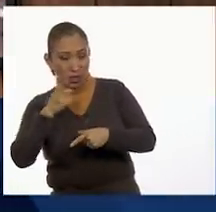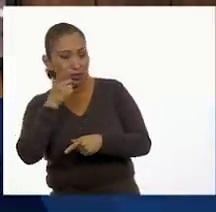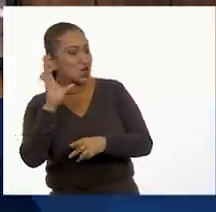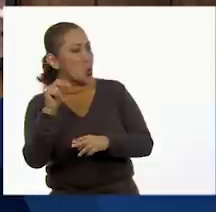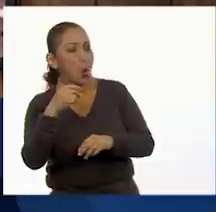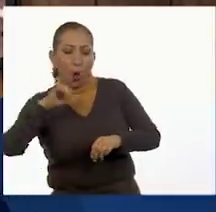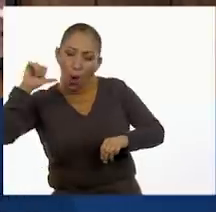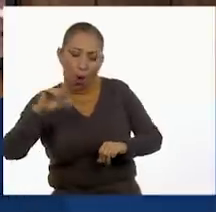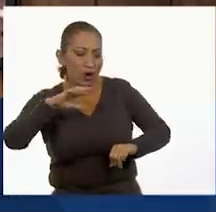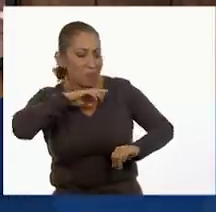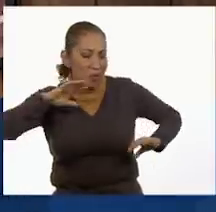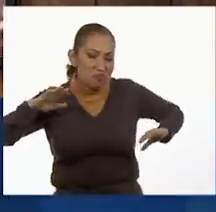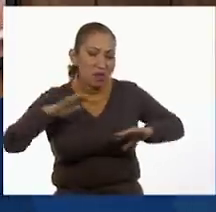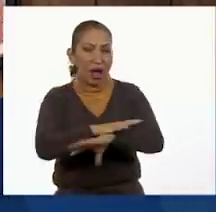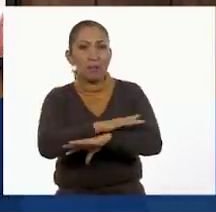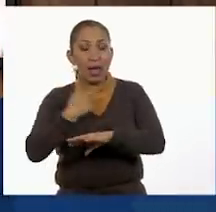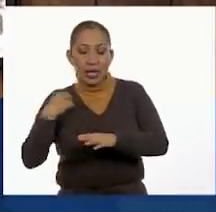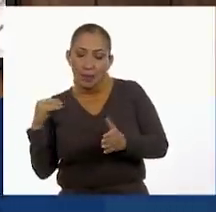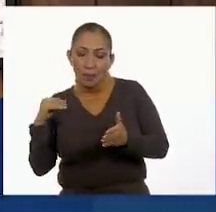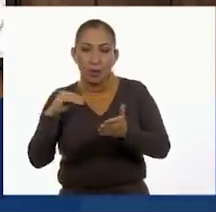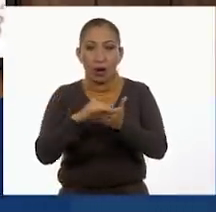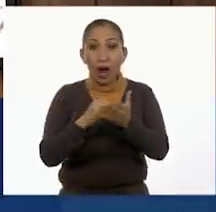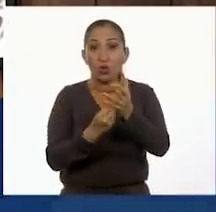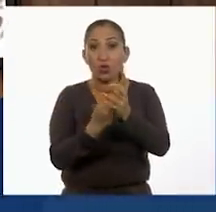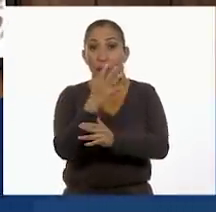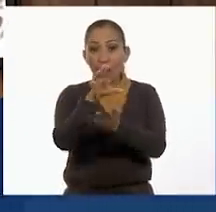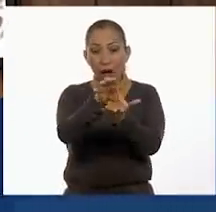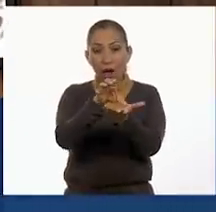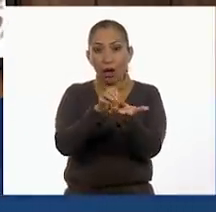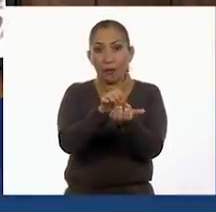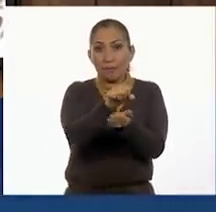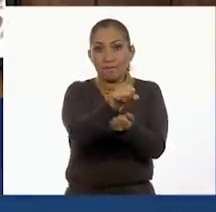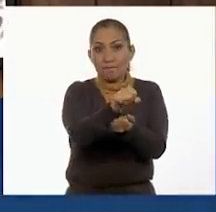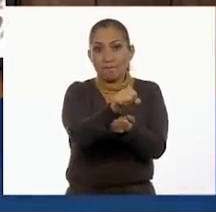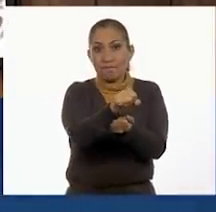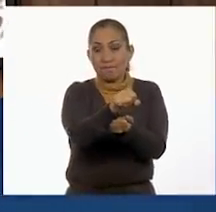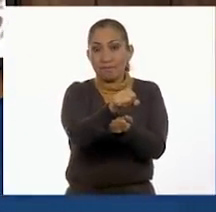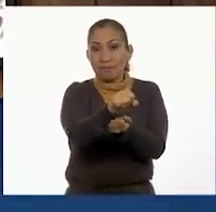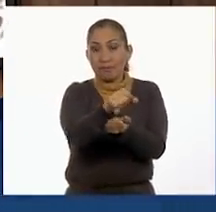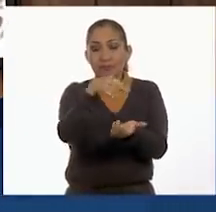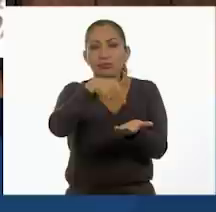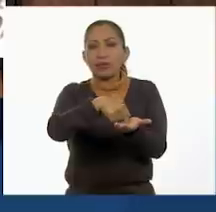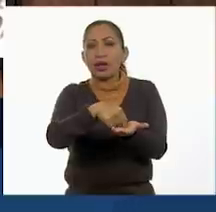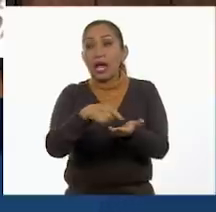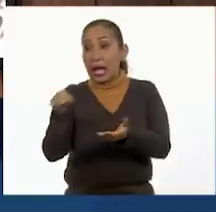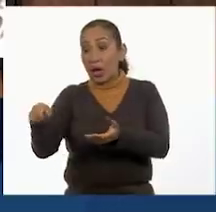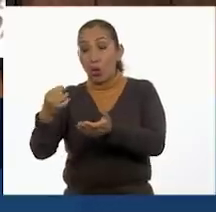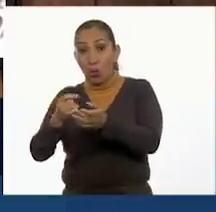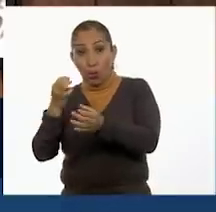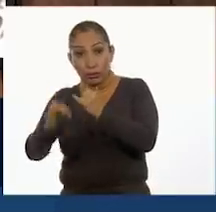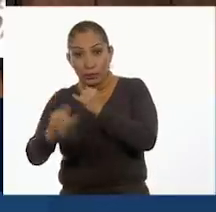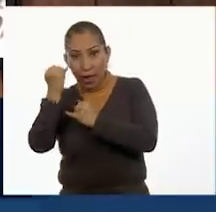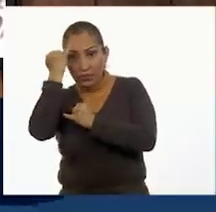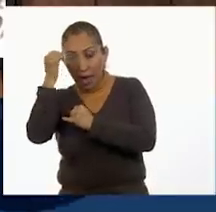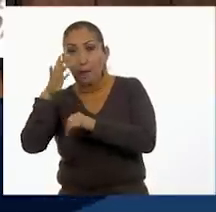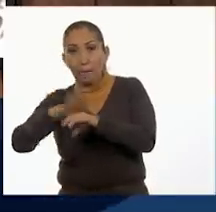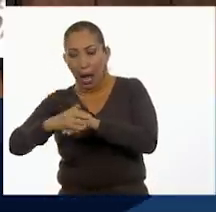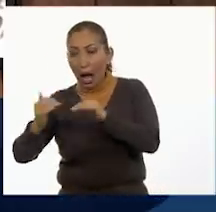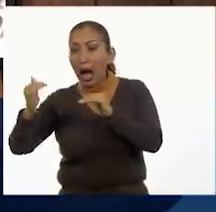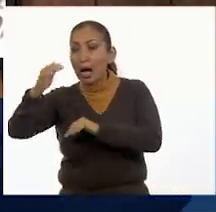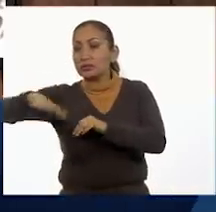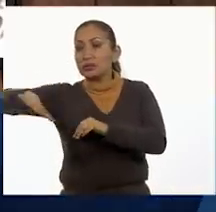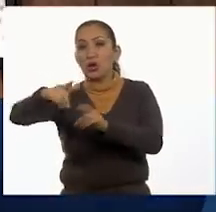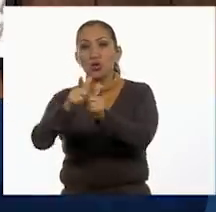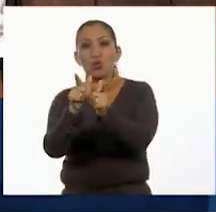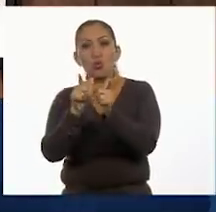cambio drástico y plantearon la creación de una nueva constitución. Esta última postura fue la que dominó entre